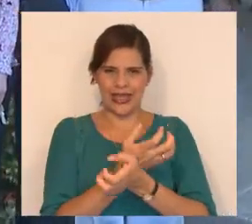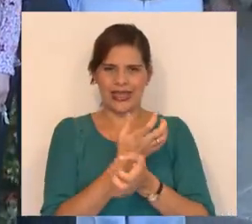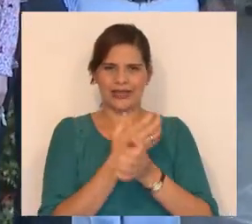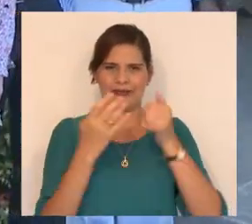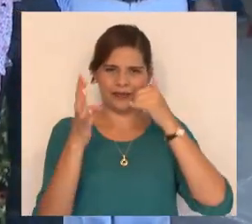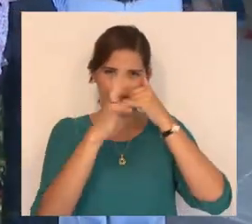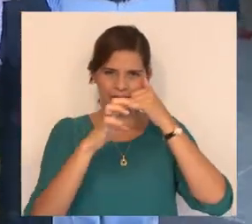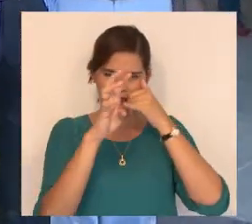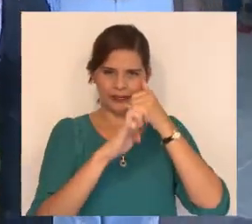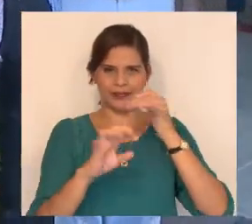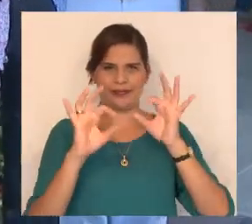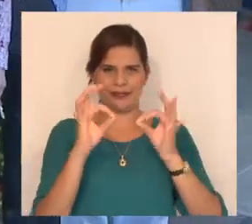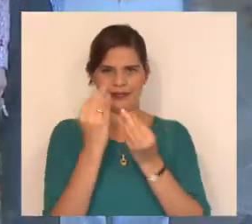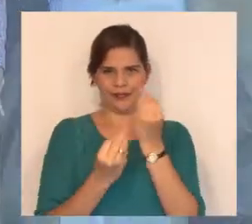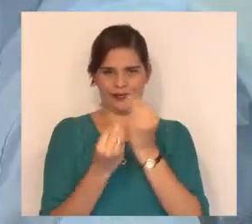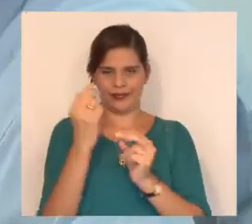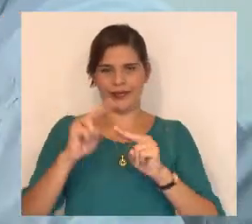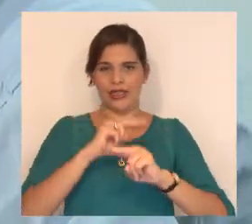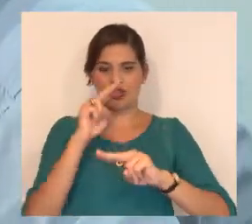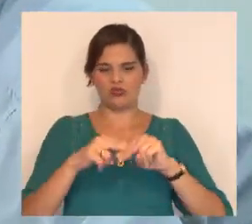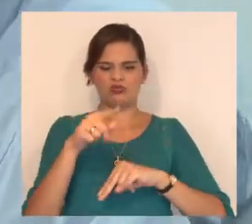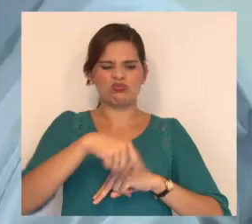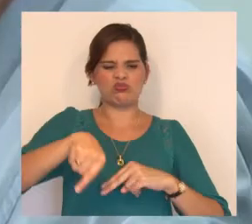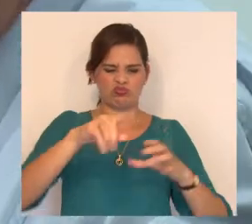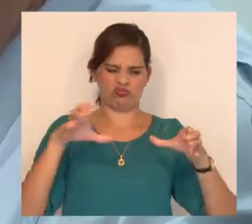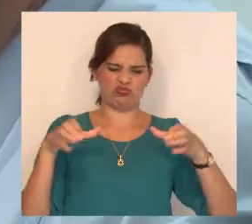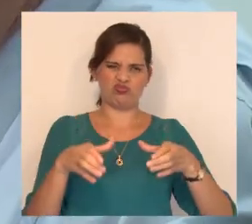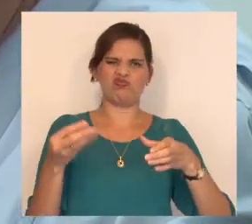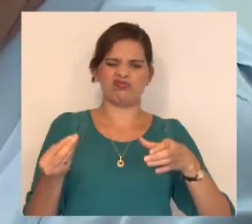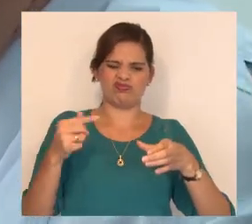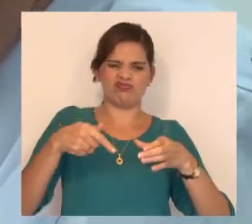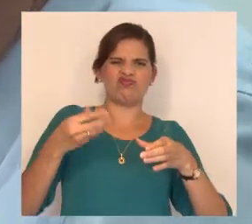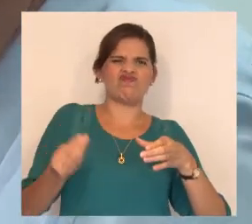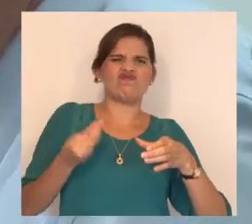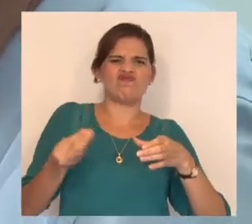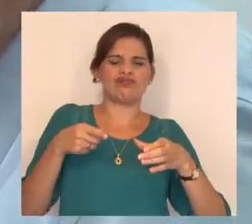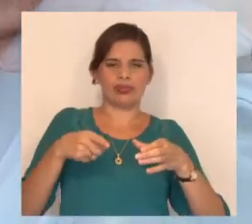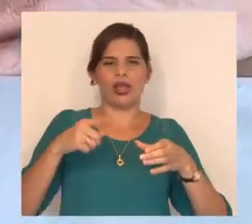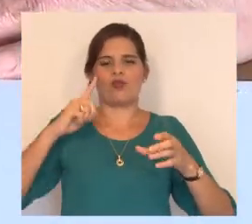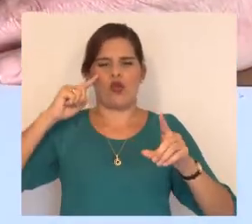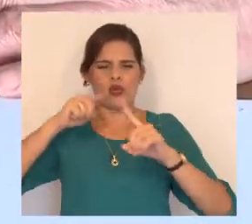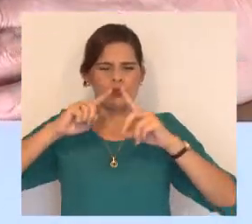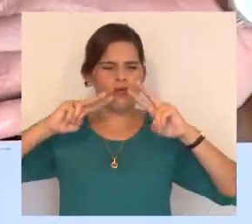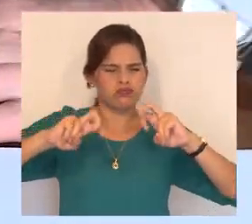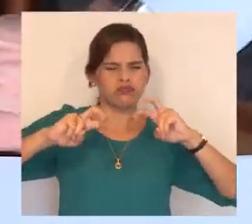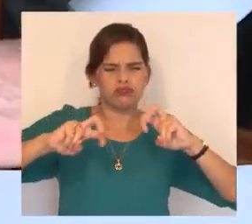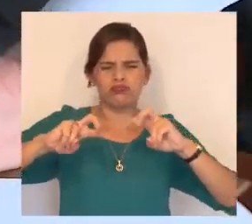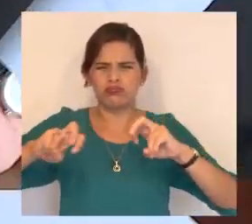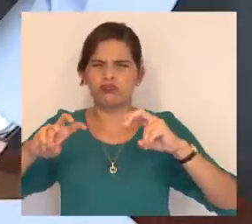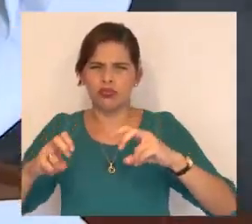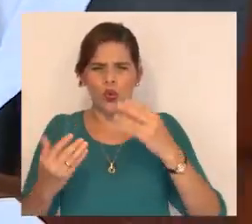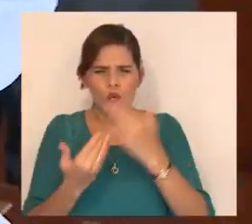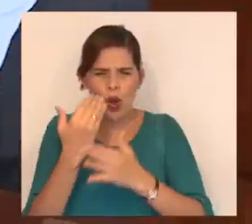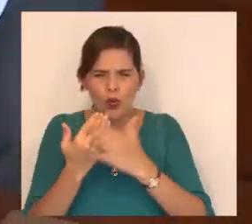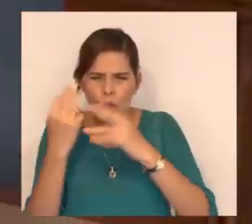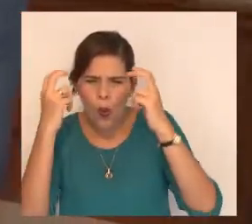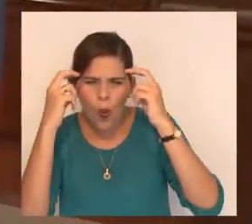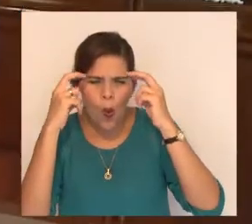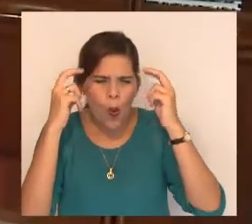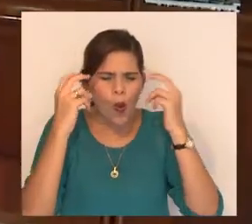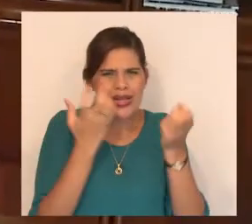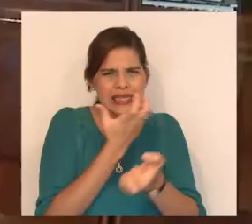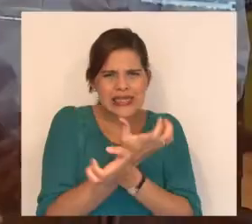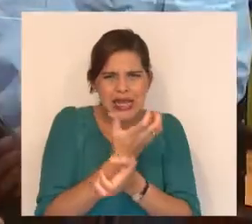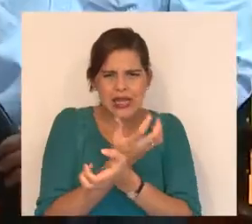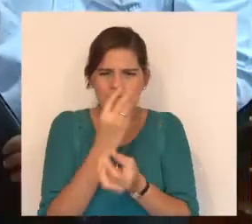Ciencias Exactas, Físicas y Naturales es una entidad científica de derecho privado y sin ánimo de lucro que participa y coopera en el fomento